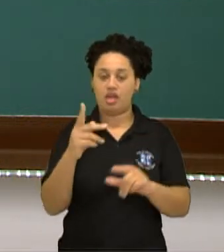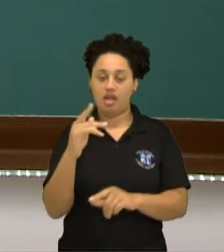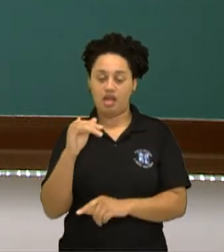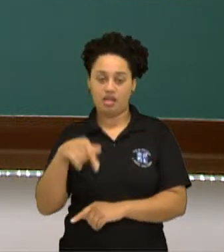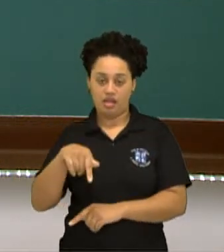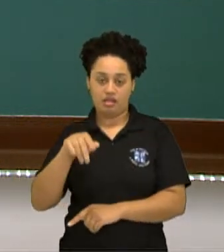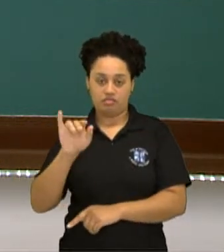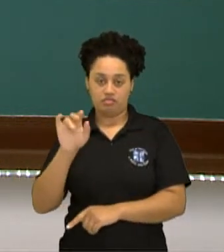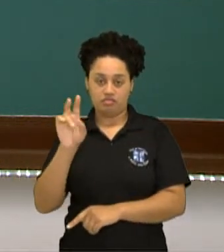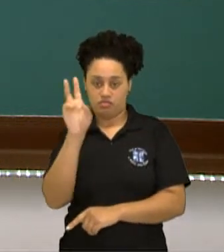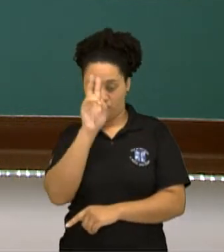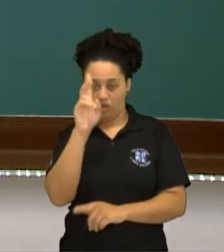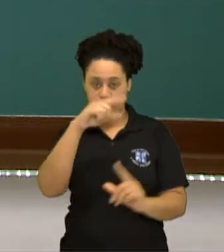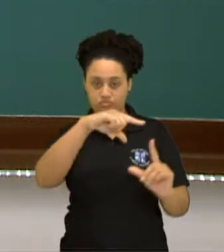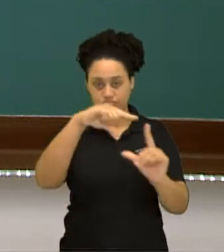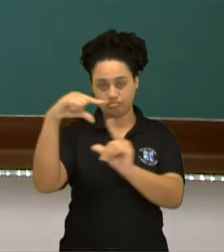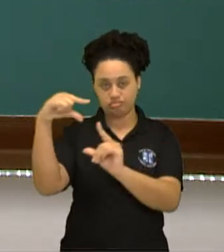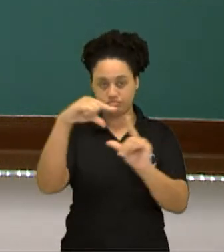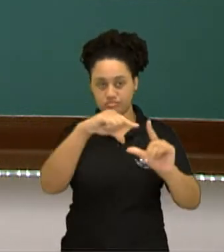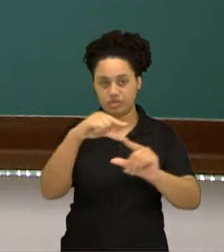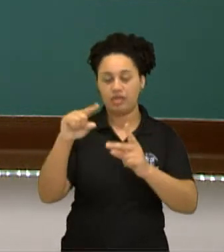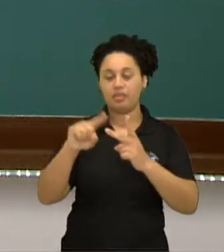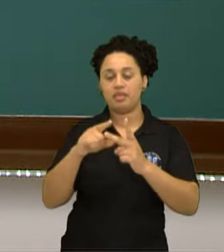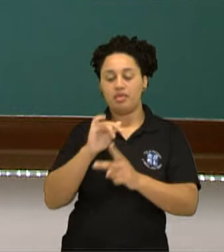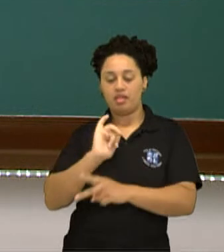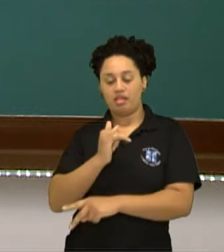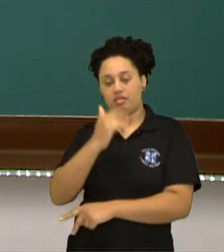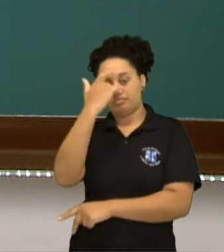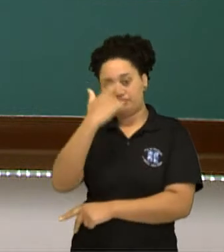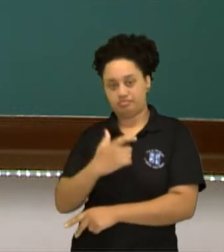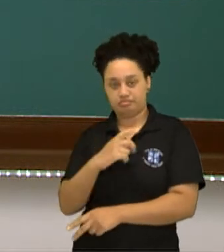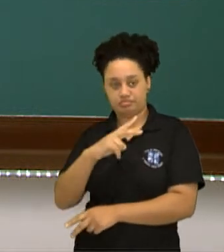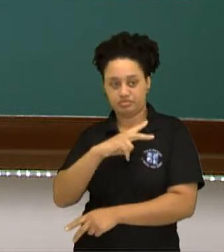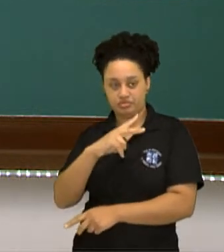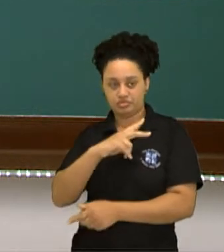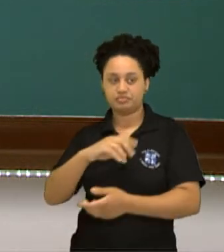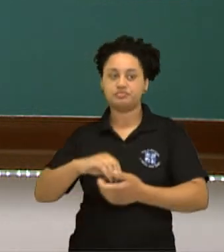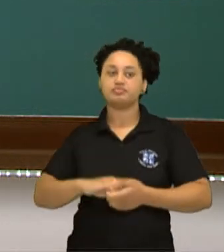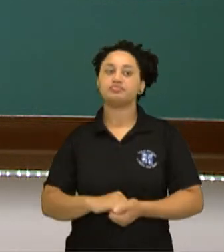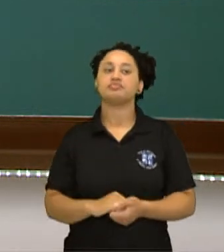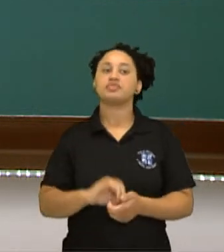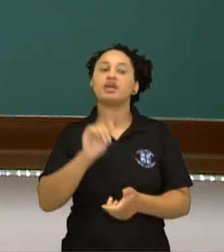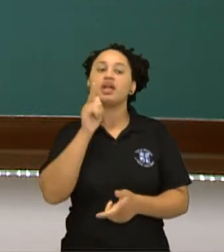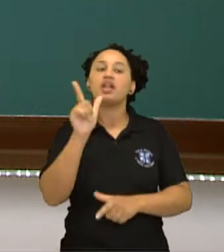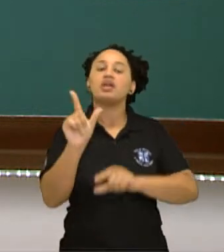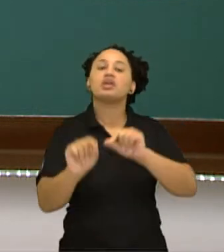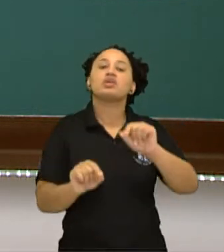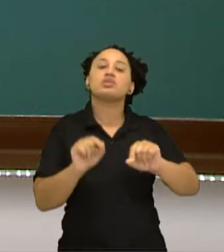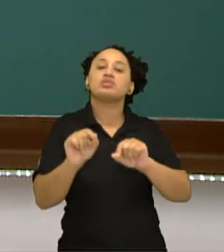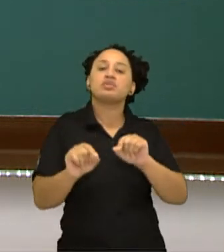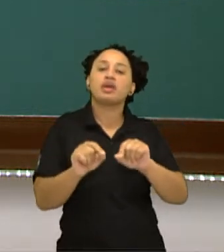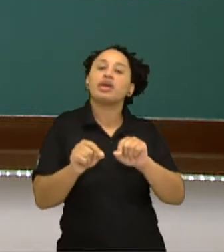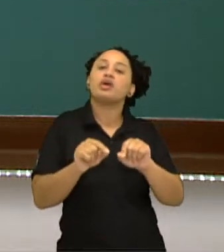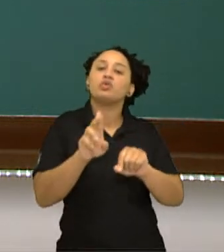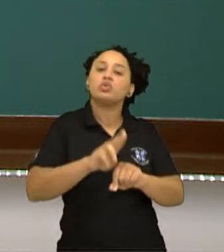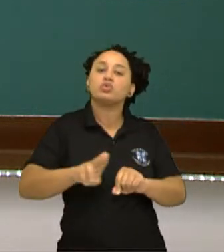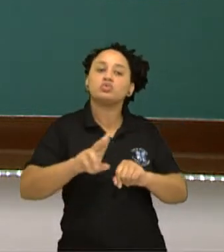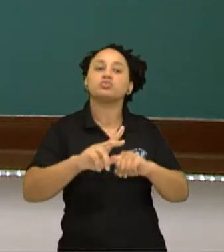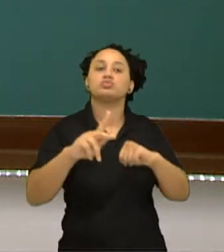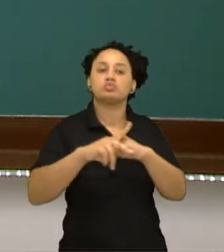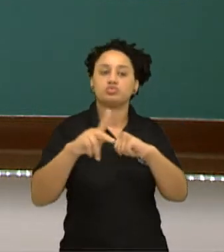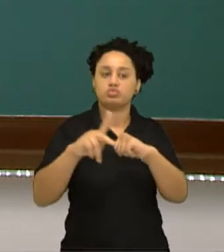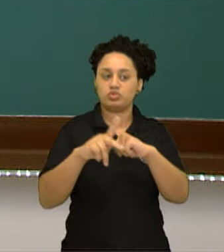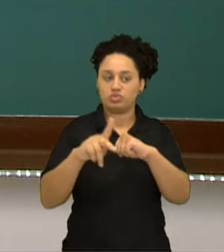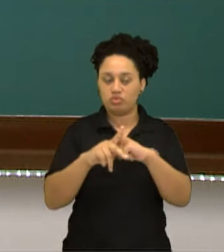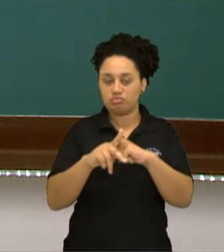relato pessoal, lengua, empleo de los pronombres posesivos átonos e o objetivo